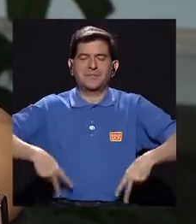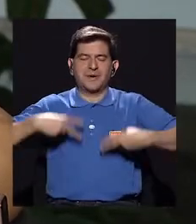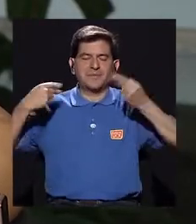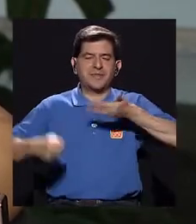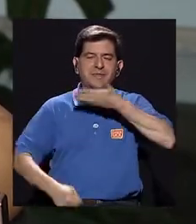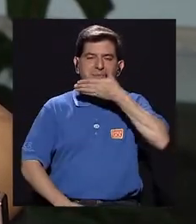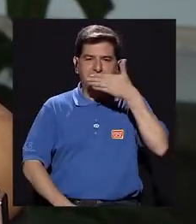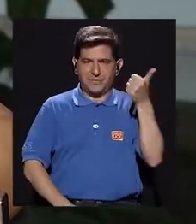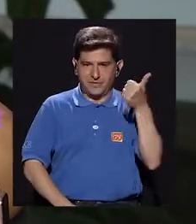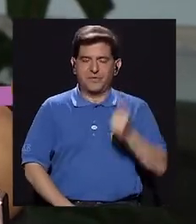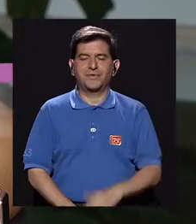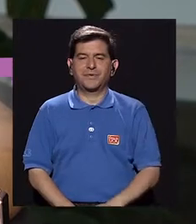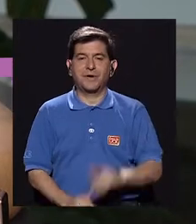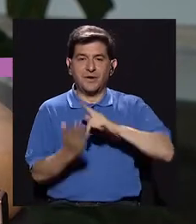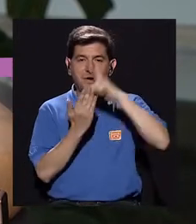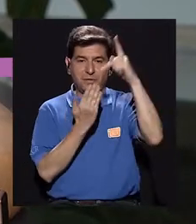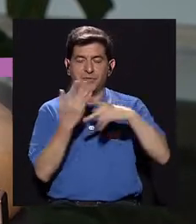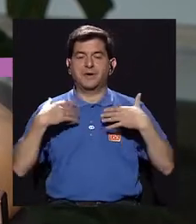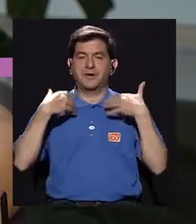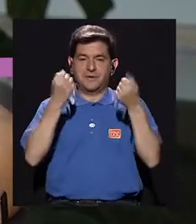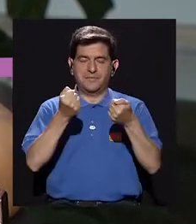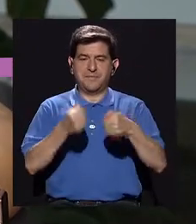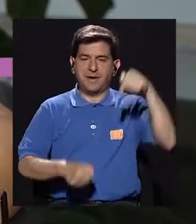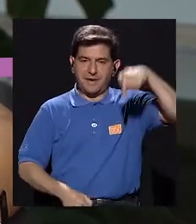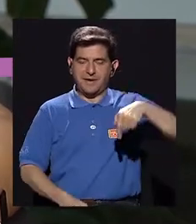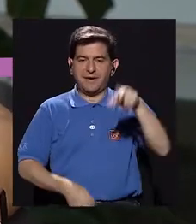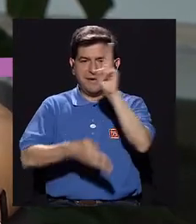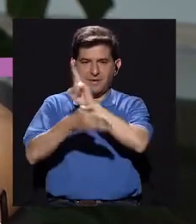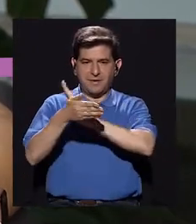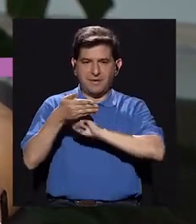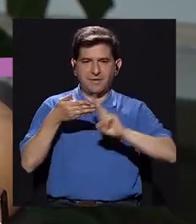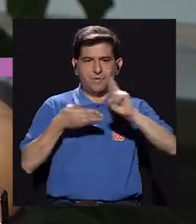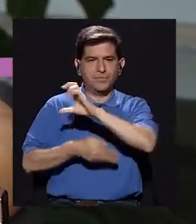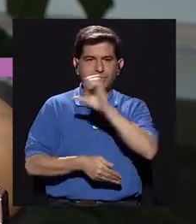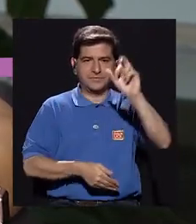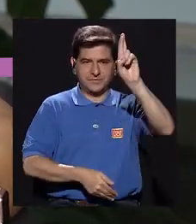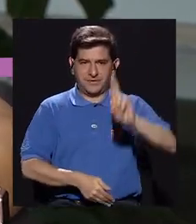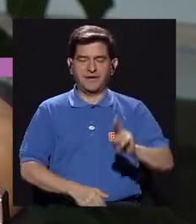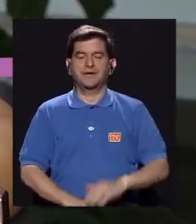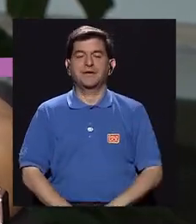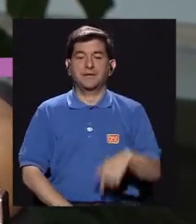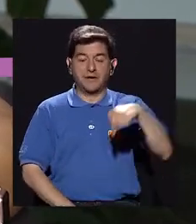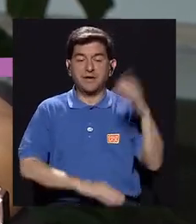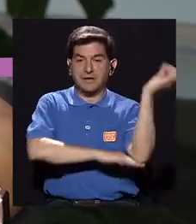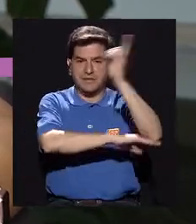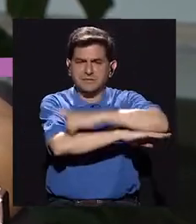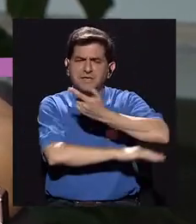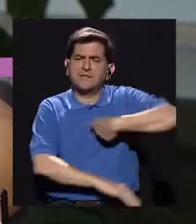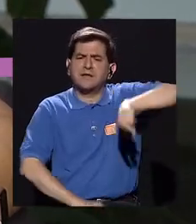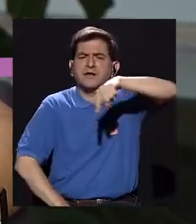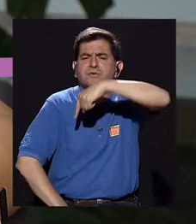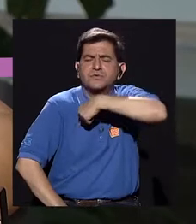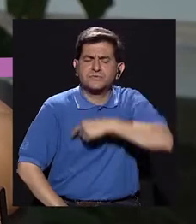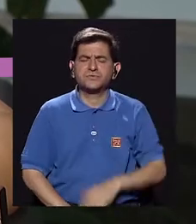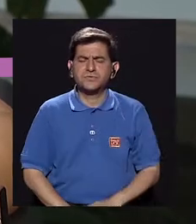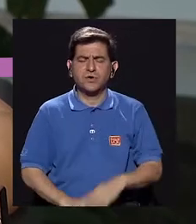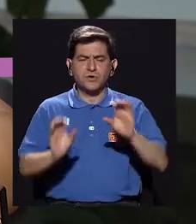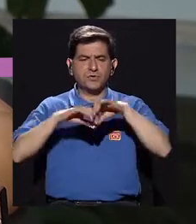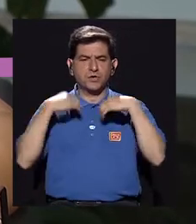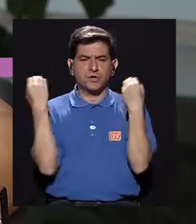bienvenidas una vez más a su revista Vivir Mejor, la revista de salud de la Universidad de Costa Rica. El día de hoy nos